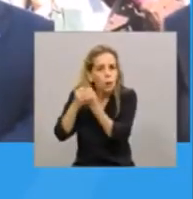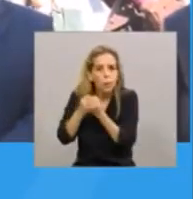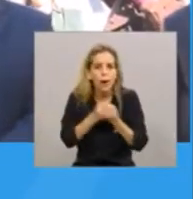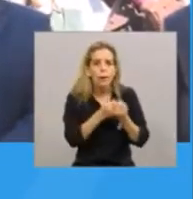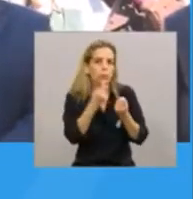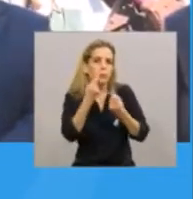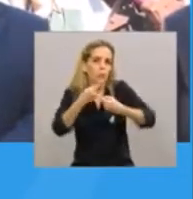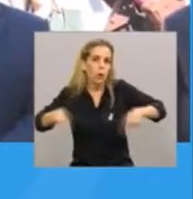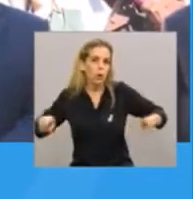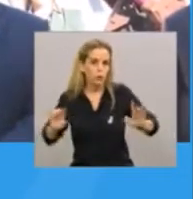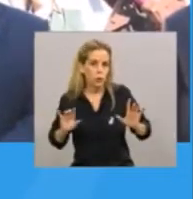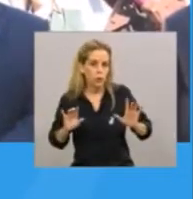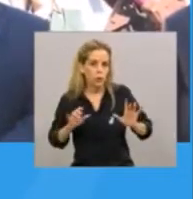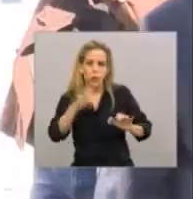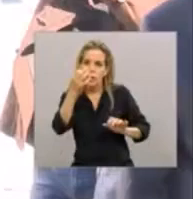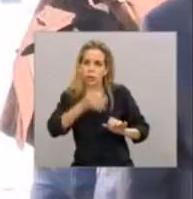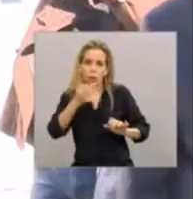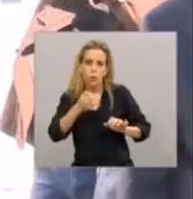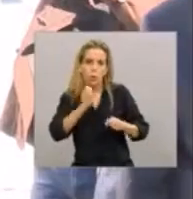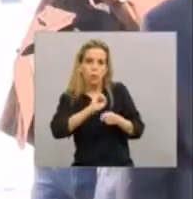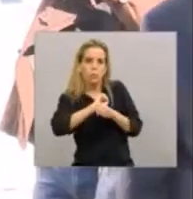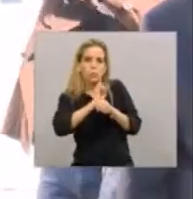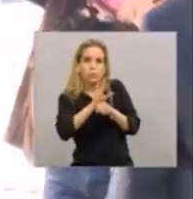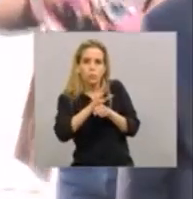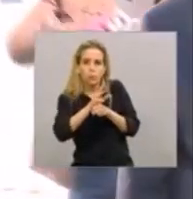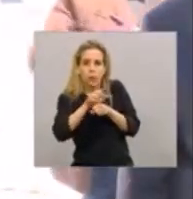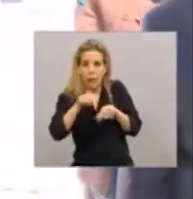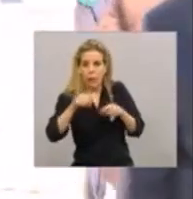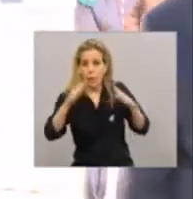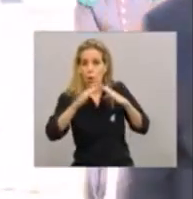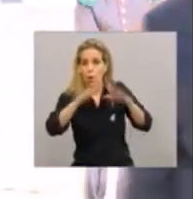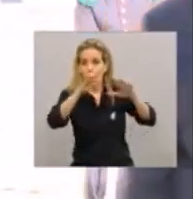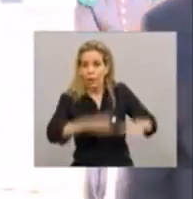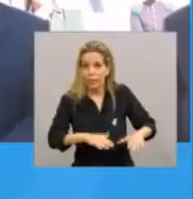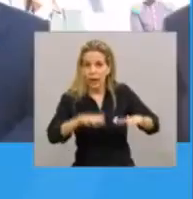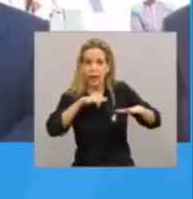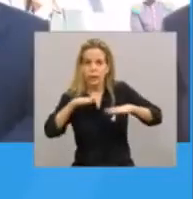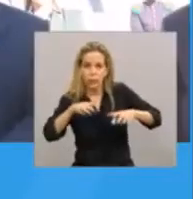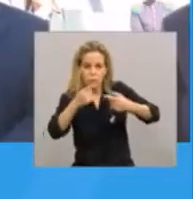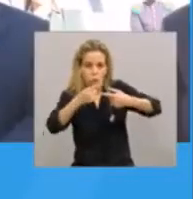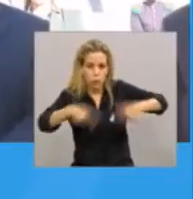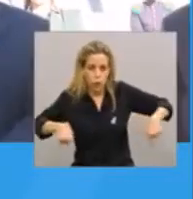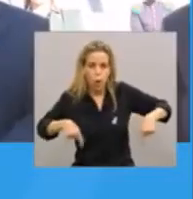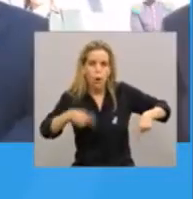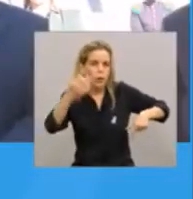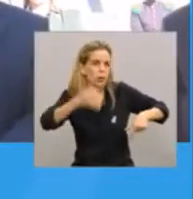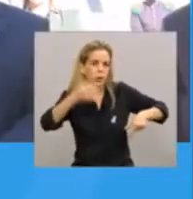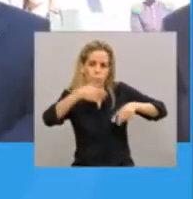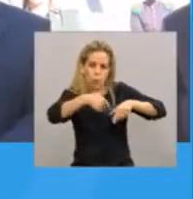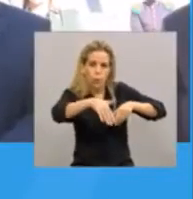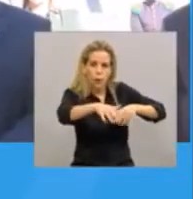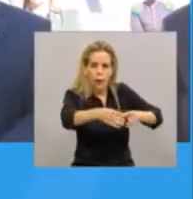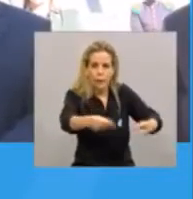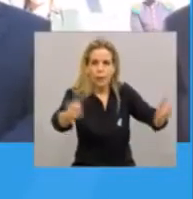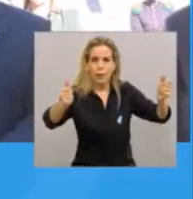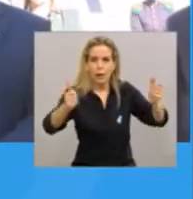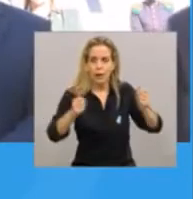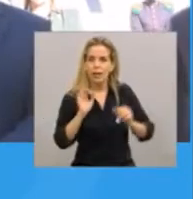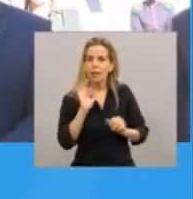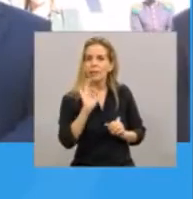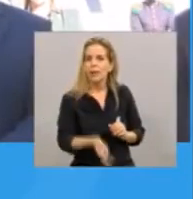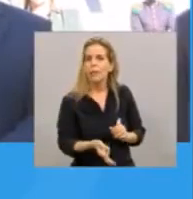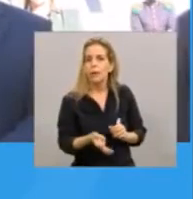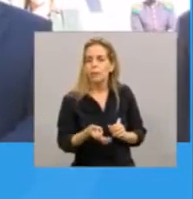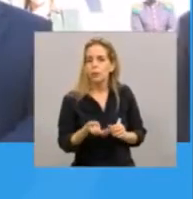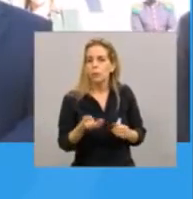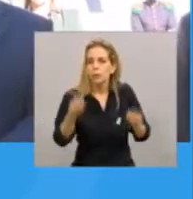esto va a pasar esto va a pasar querido alberto todos sabemos lo que nos pasó